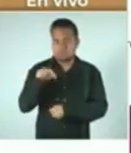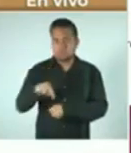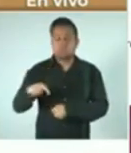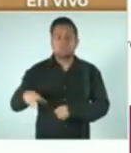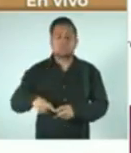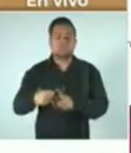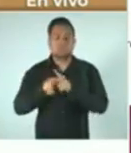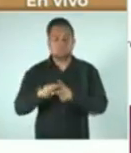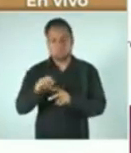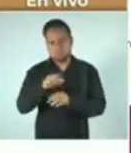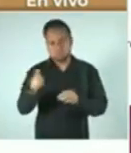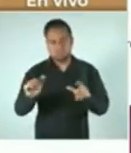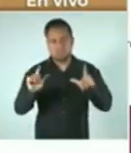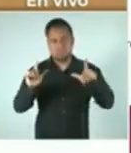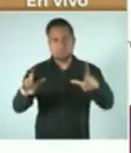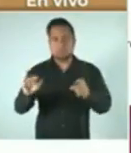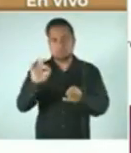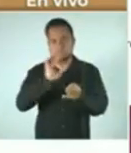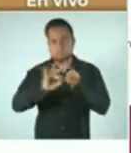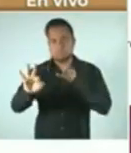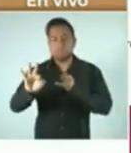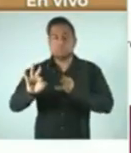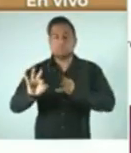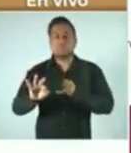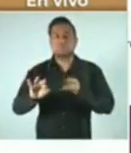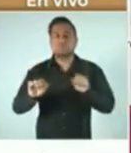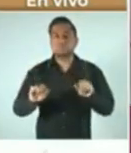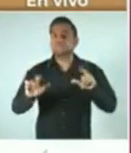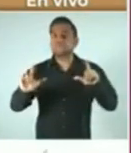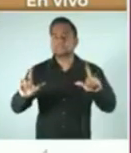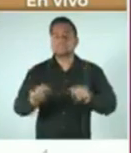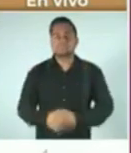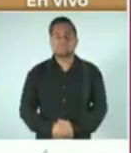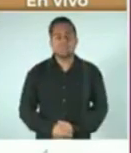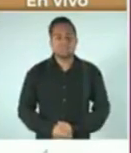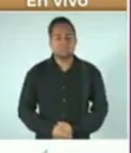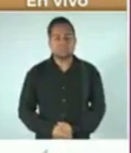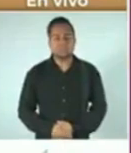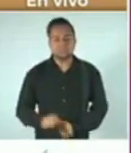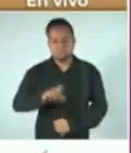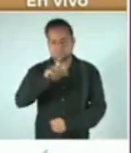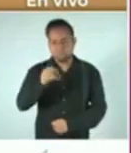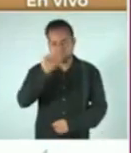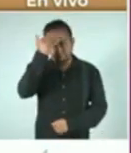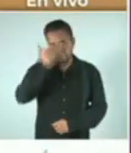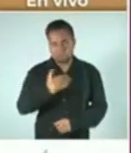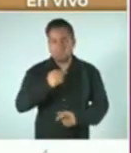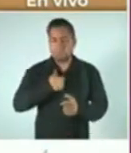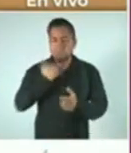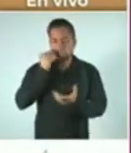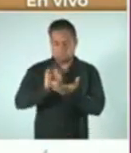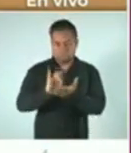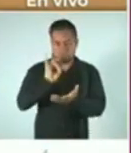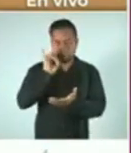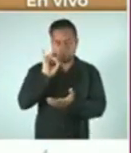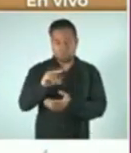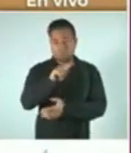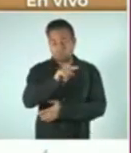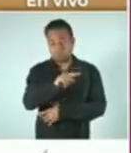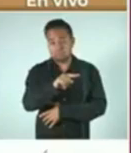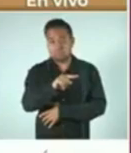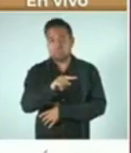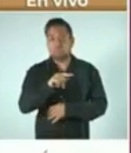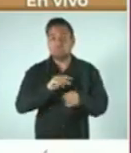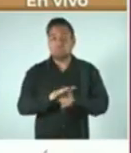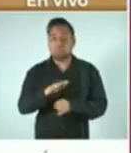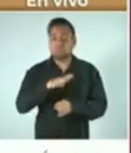gobierno. Adelante, por favor, sería la última hoja y la imagen que les envía al final. Aquí se ve